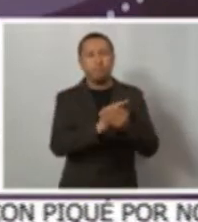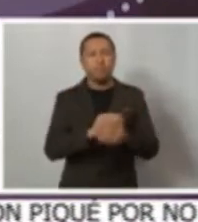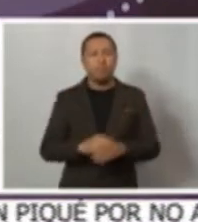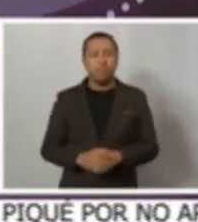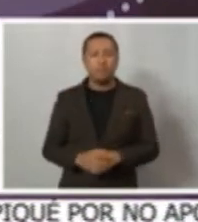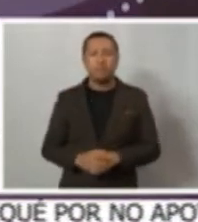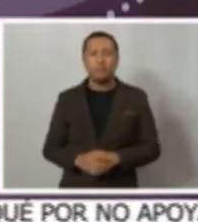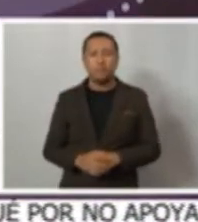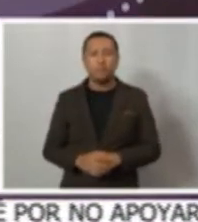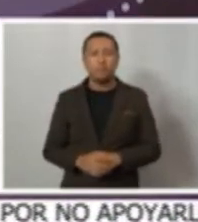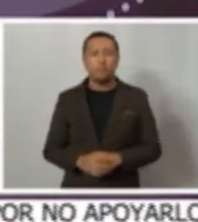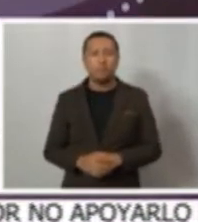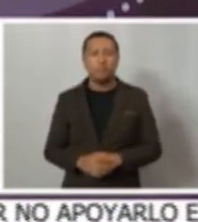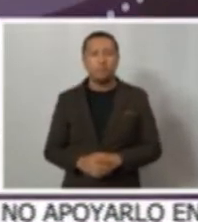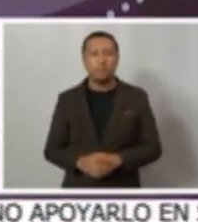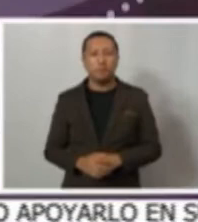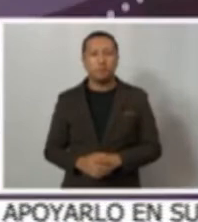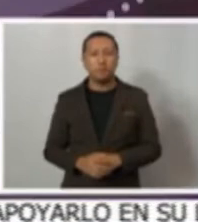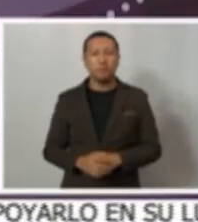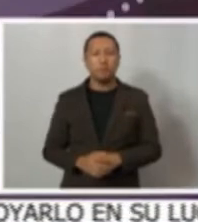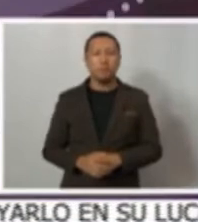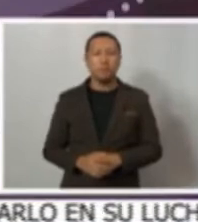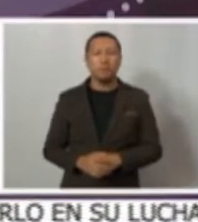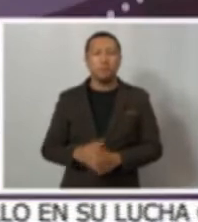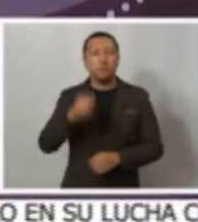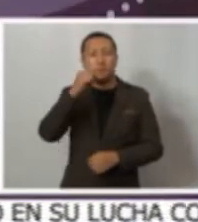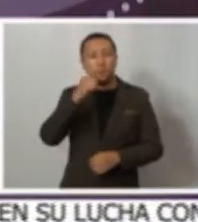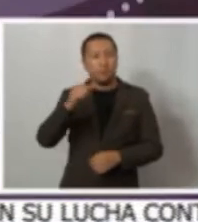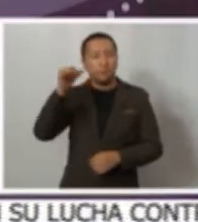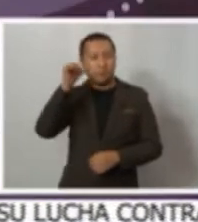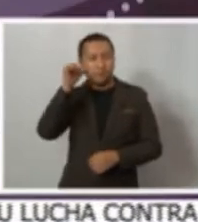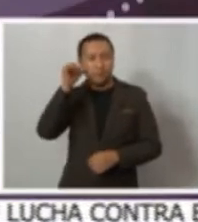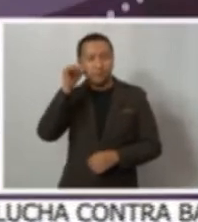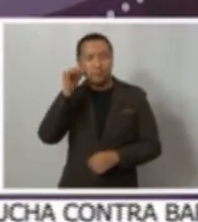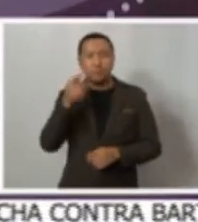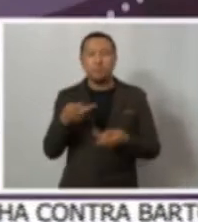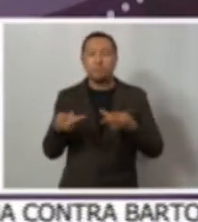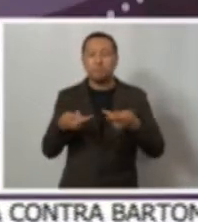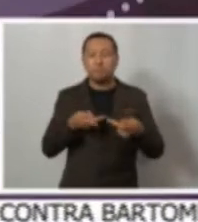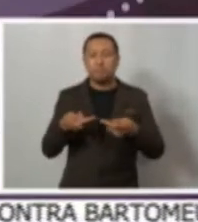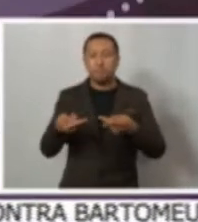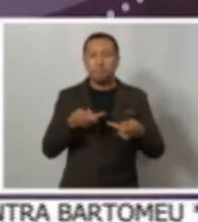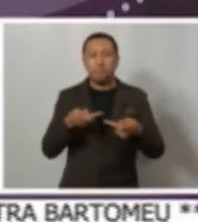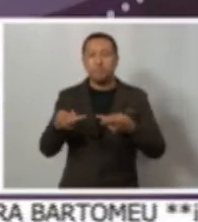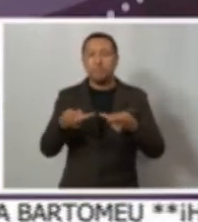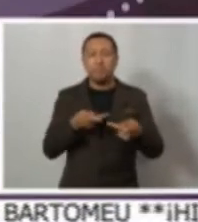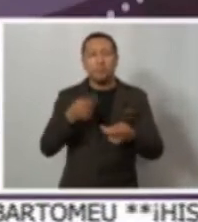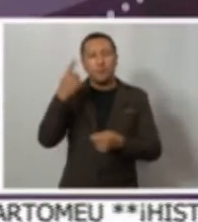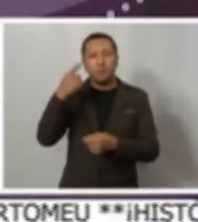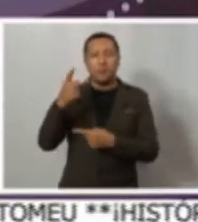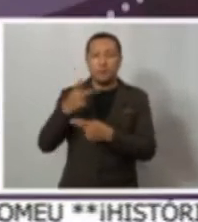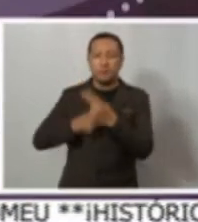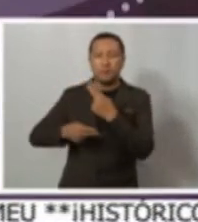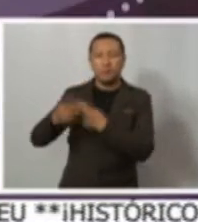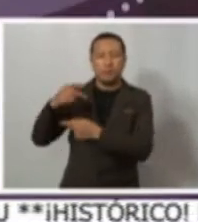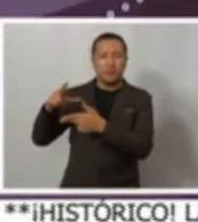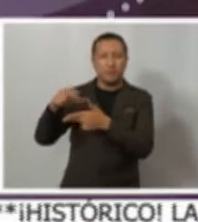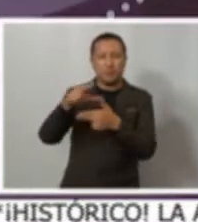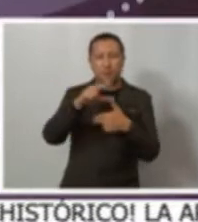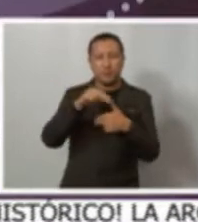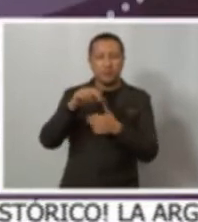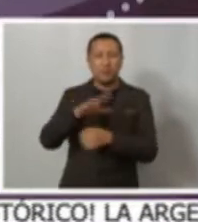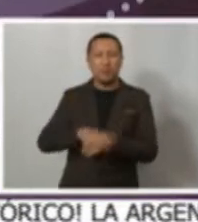un recuento de lo que ocurría ayer en los preparativos acerca de este impacto del huracán Delta por